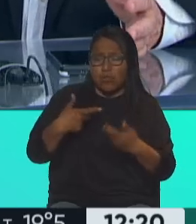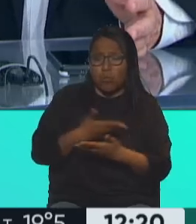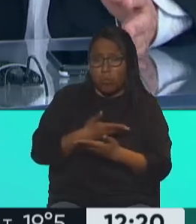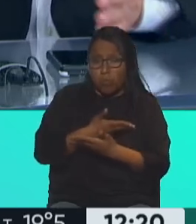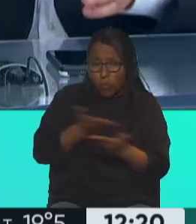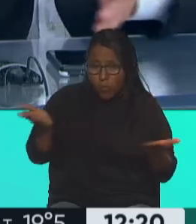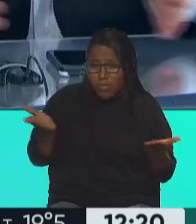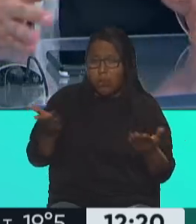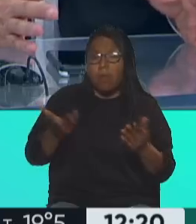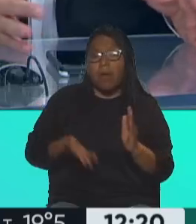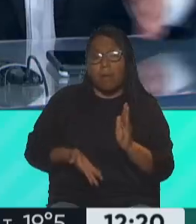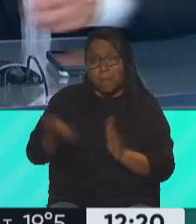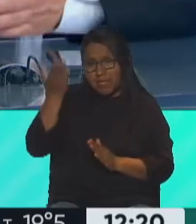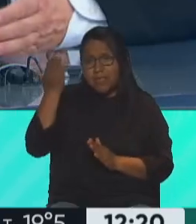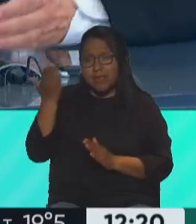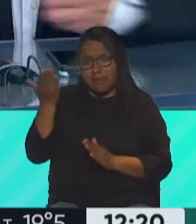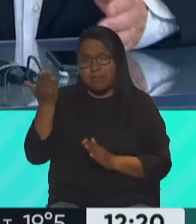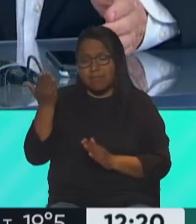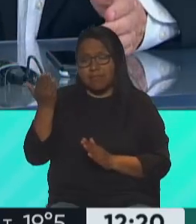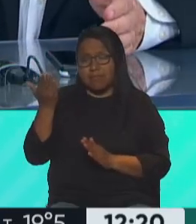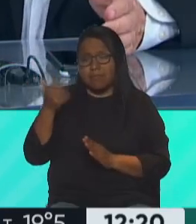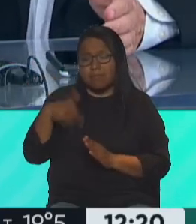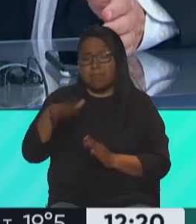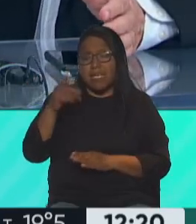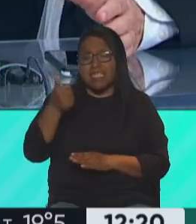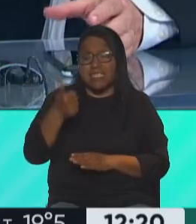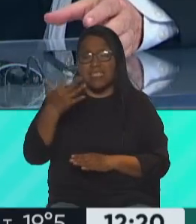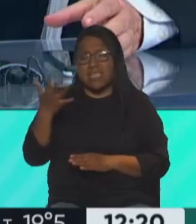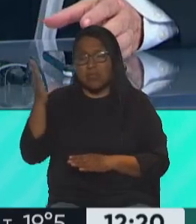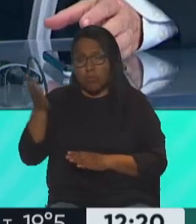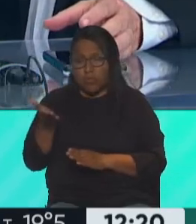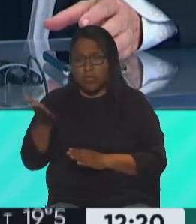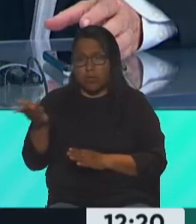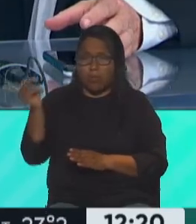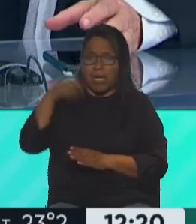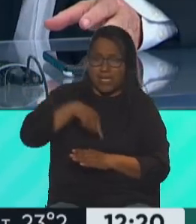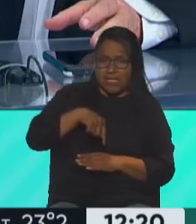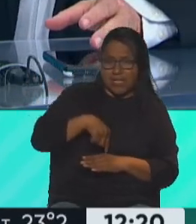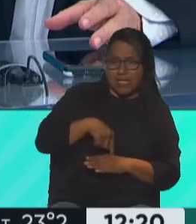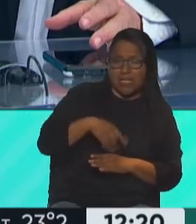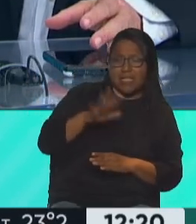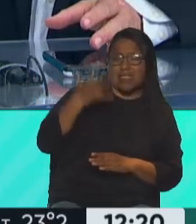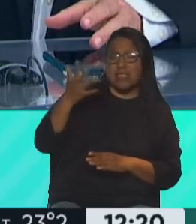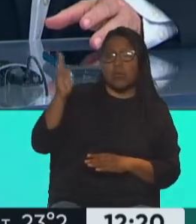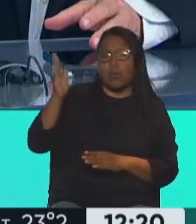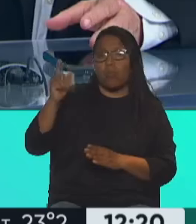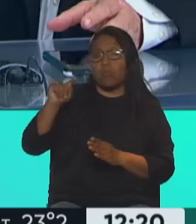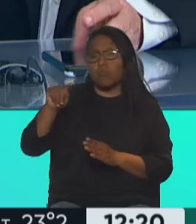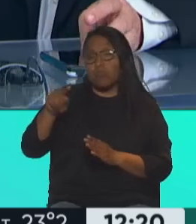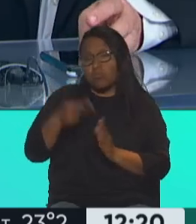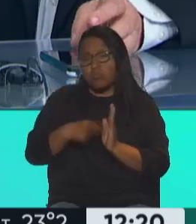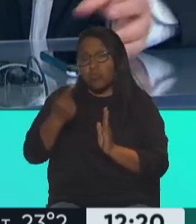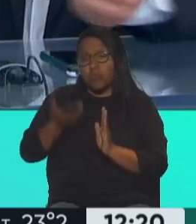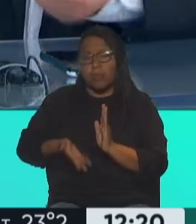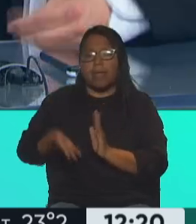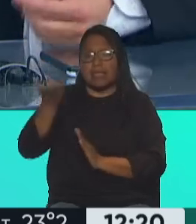público va a aumentar con respecto al de este año entre un 65 y un 66%, con lo cual estaría 5 puntos por arriba de la